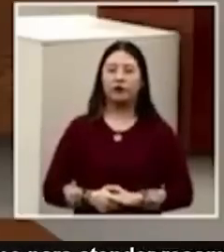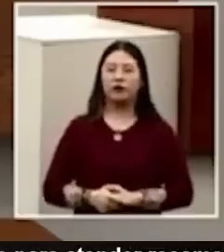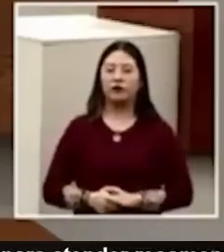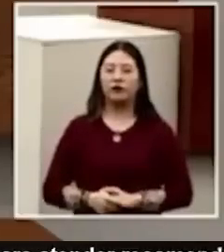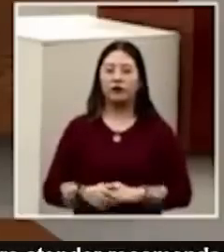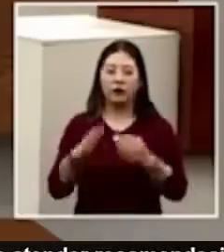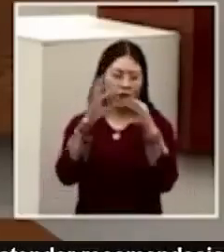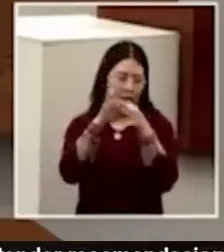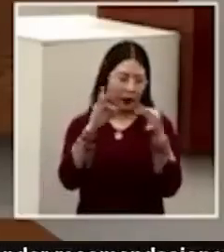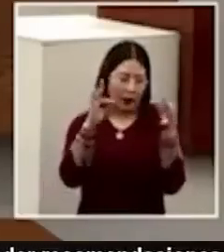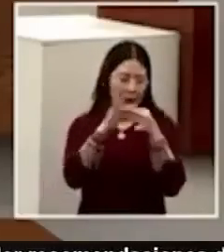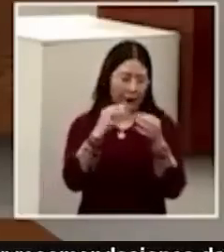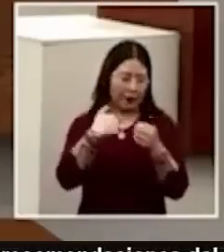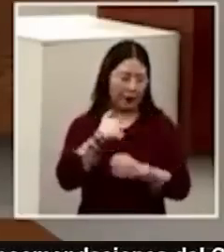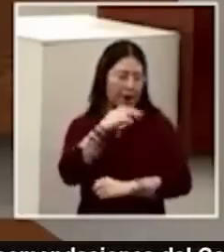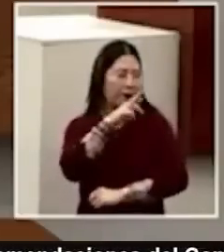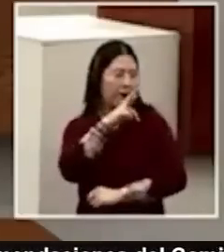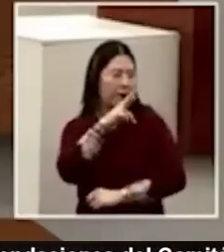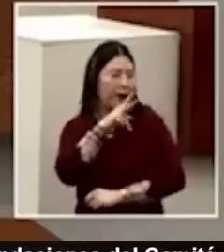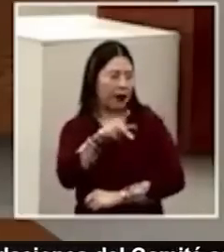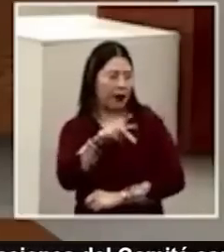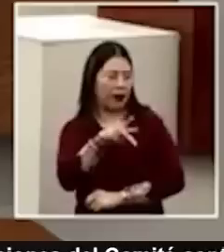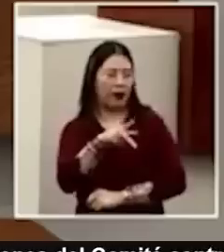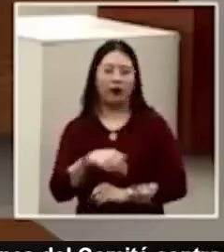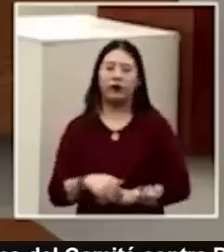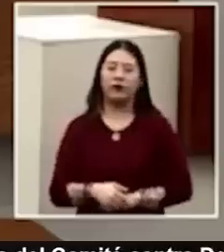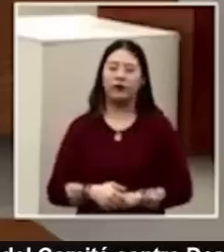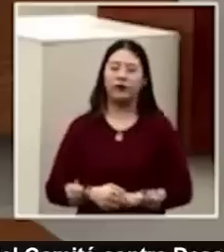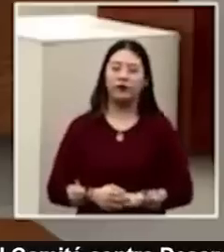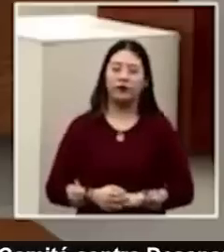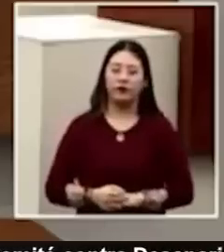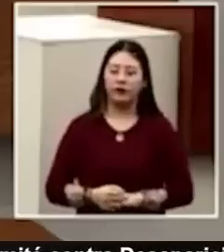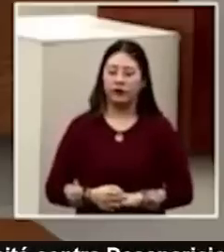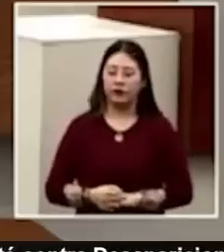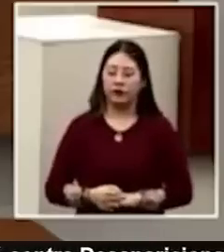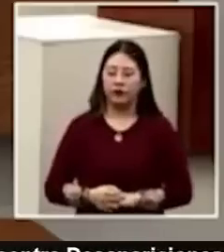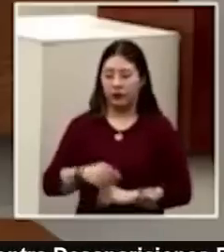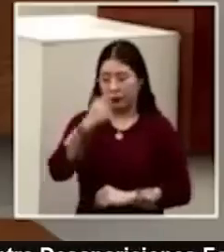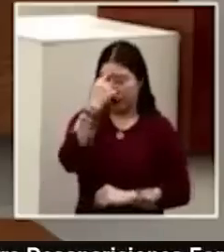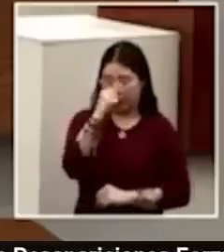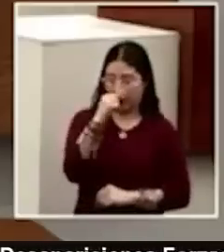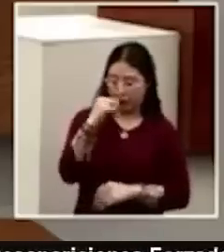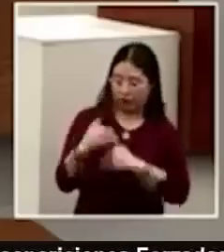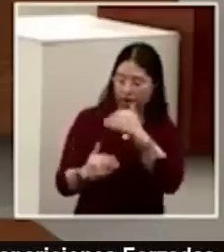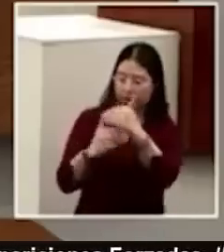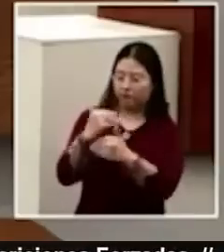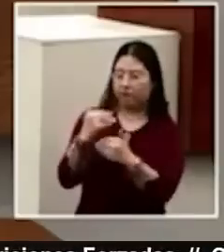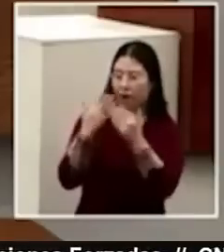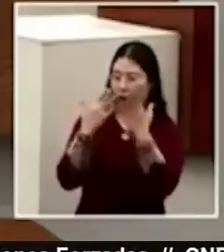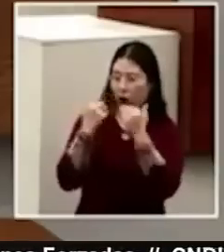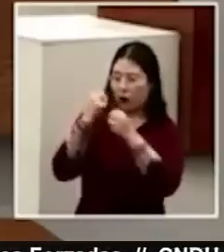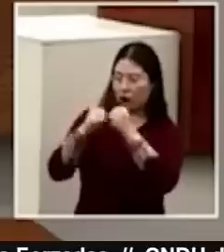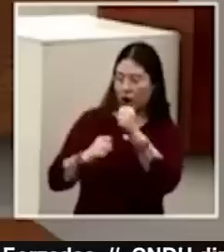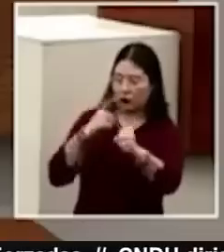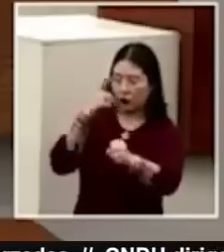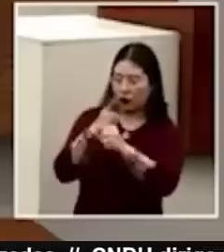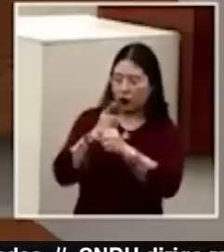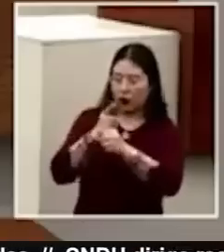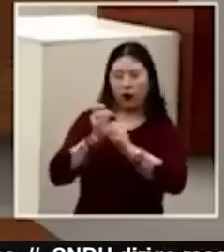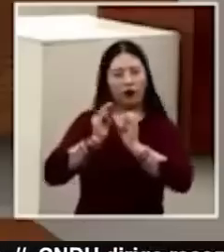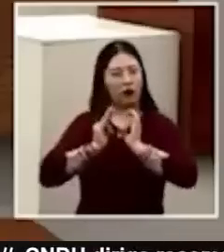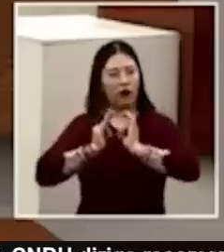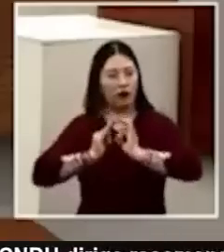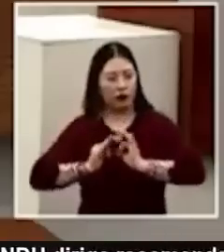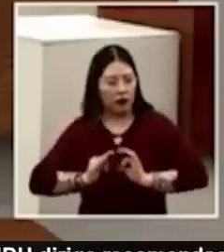Prefirieron hacer pingües negocios a costa de la seguridad, de la